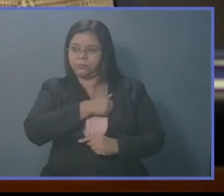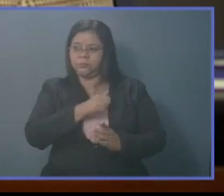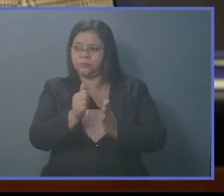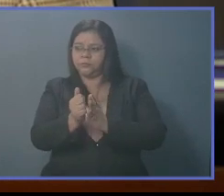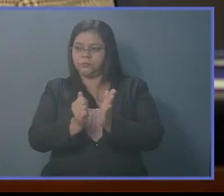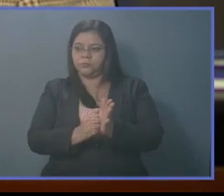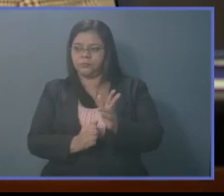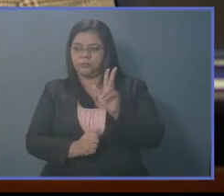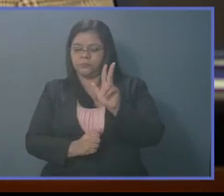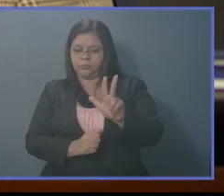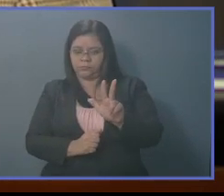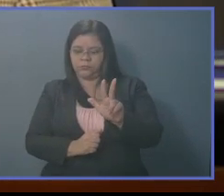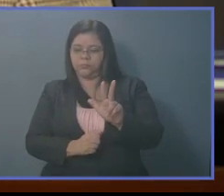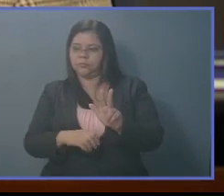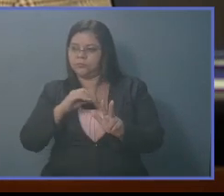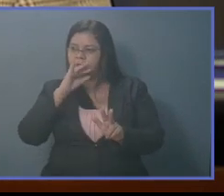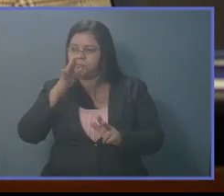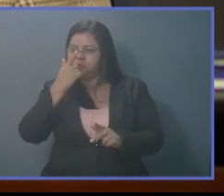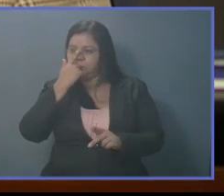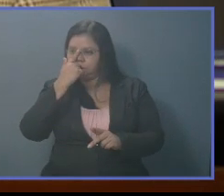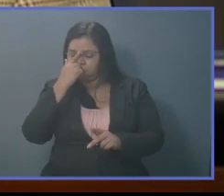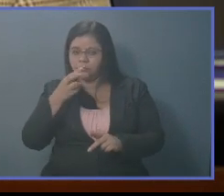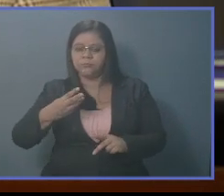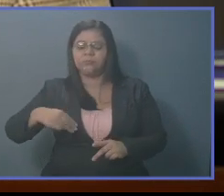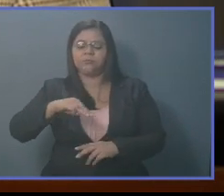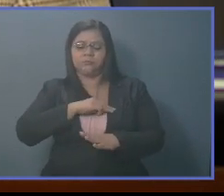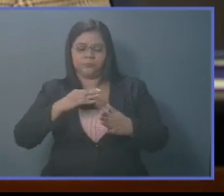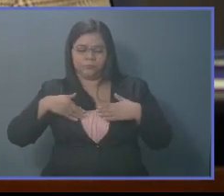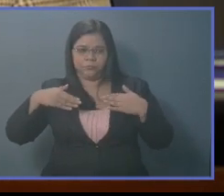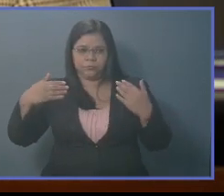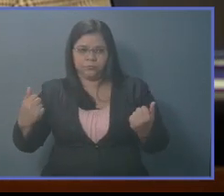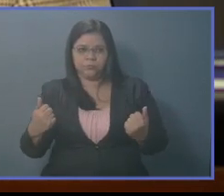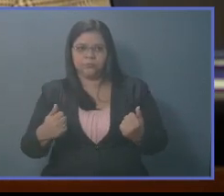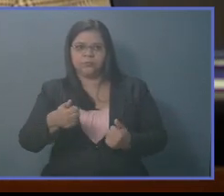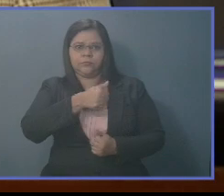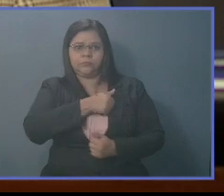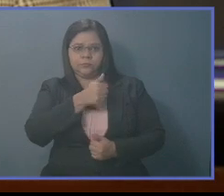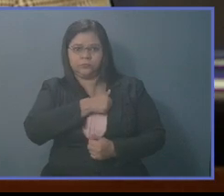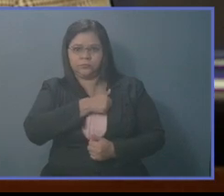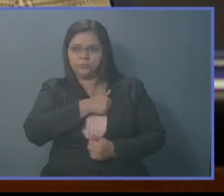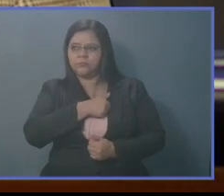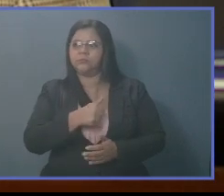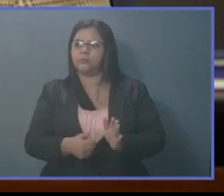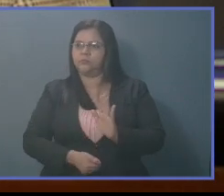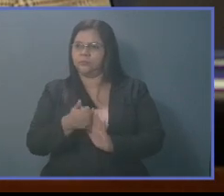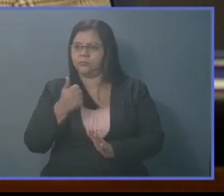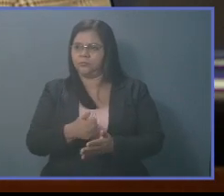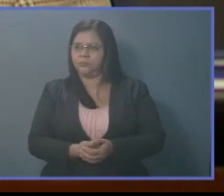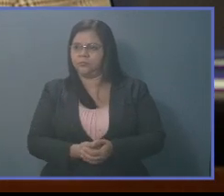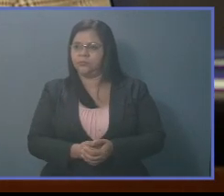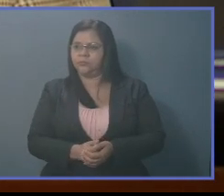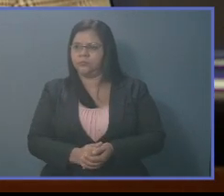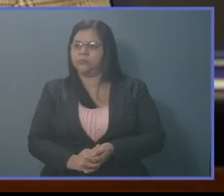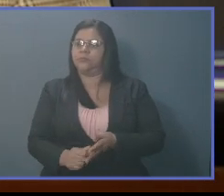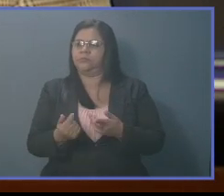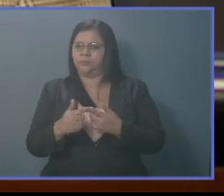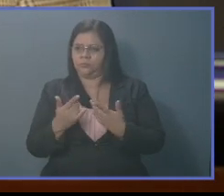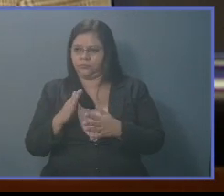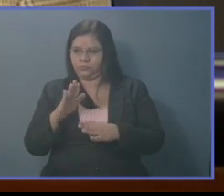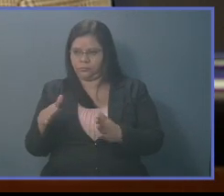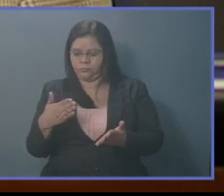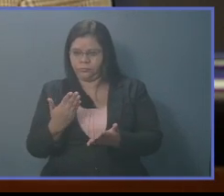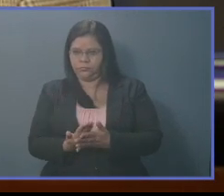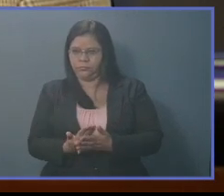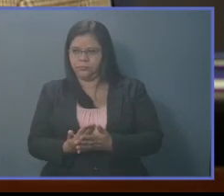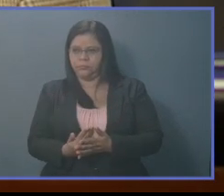3. Corresponde al Ministerio de Salud, en adelante MinSal, como entidad rectora del Sistema Nacional Integrado de Salud, coordinar, dirigir y ejecutar las